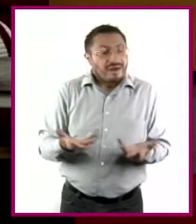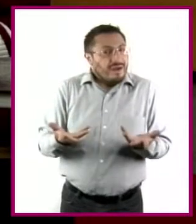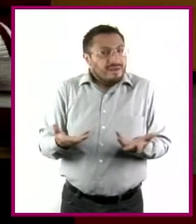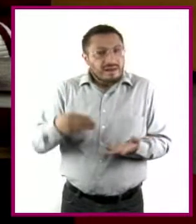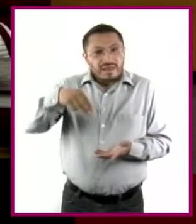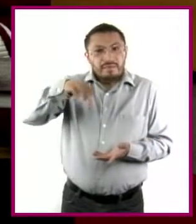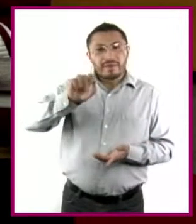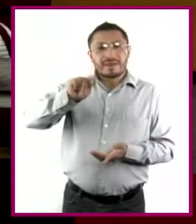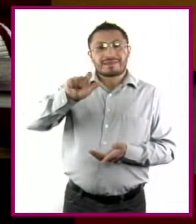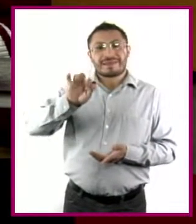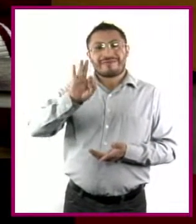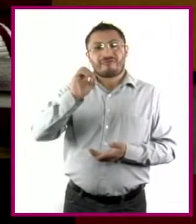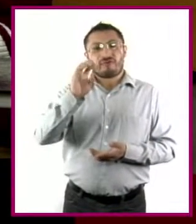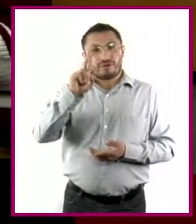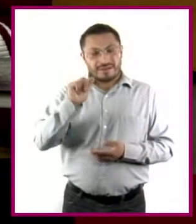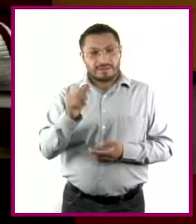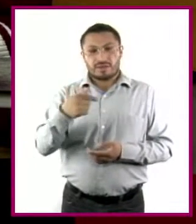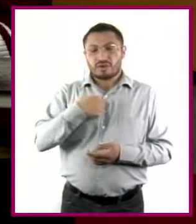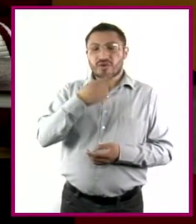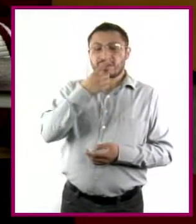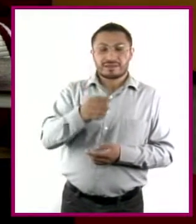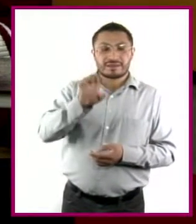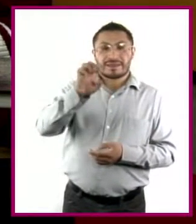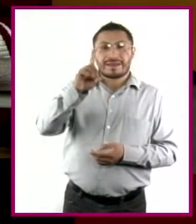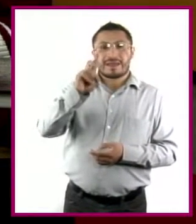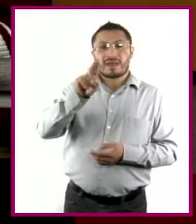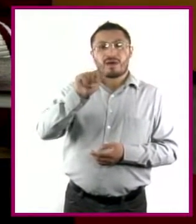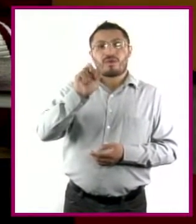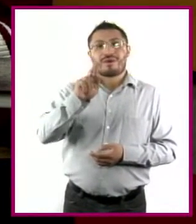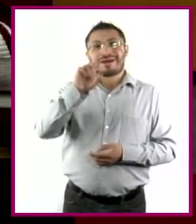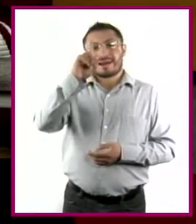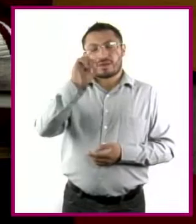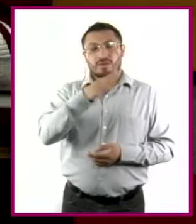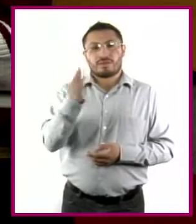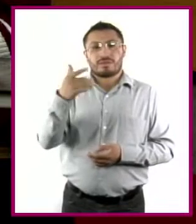Hablaba de Eduardo Galeano. ¿Y mi monólogo?